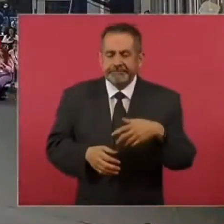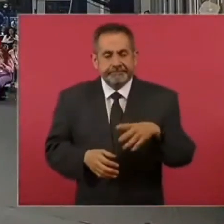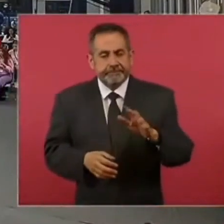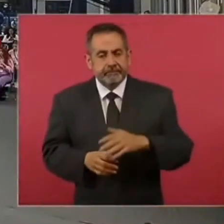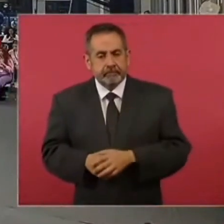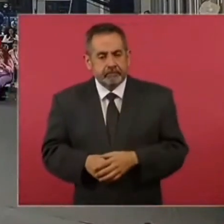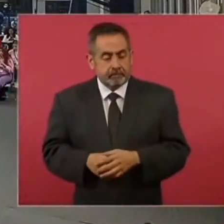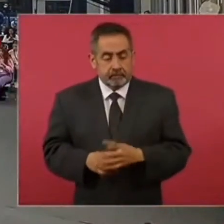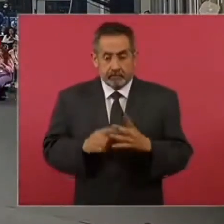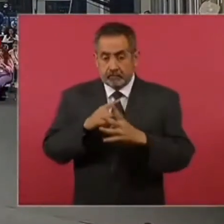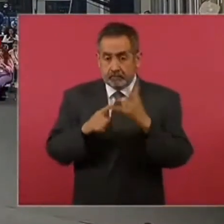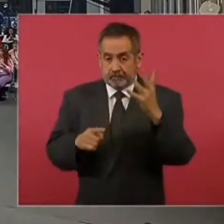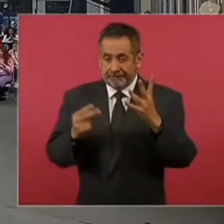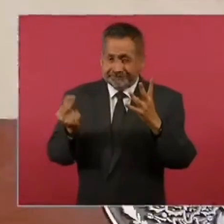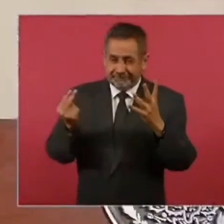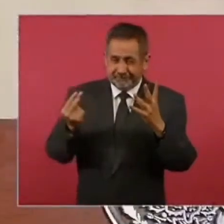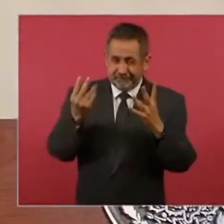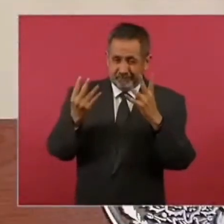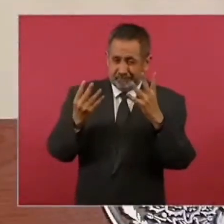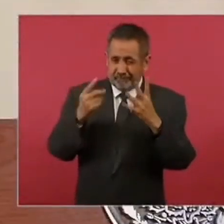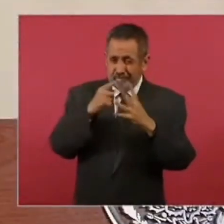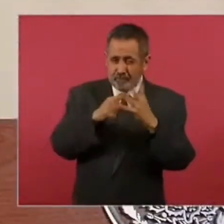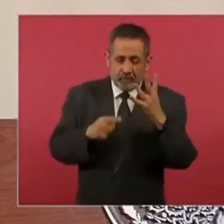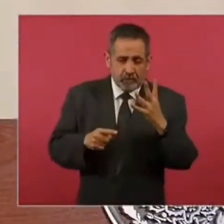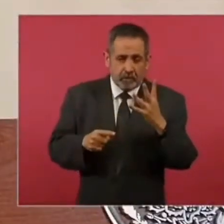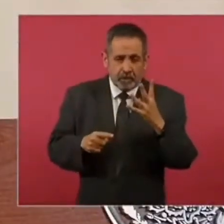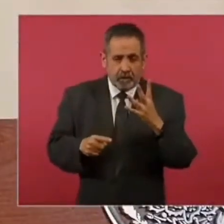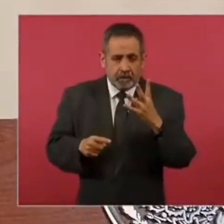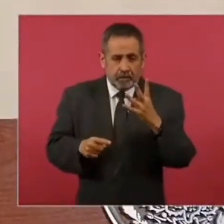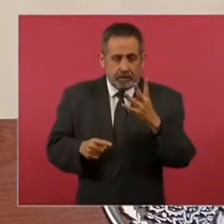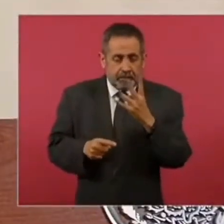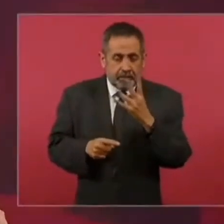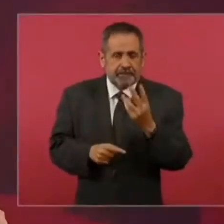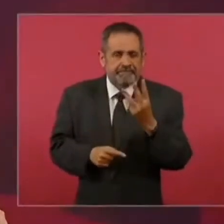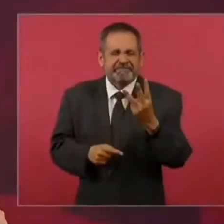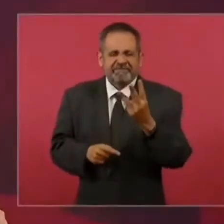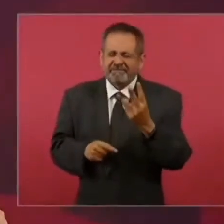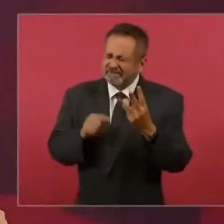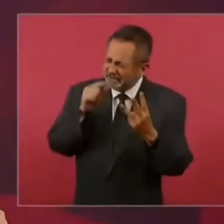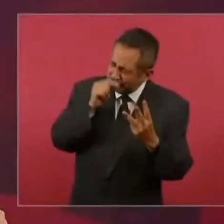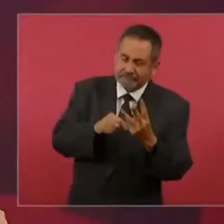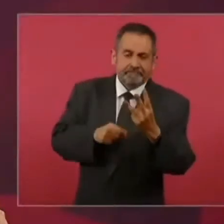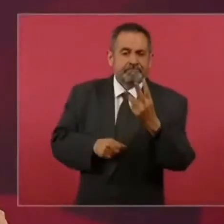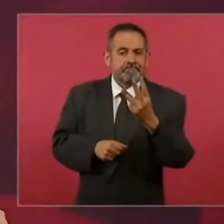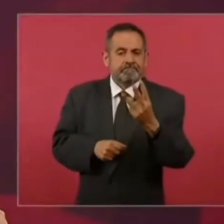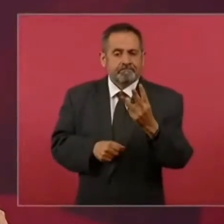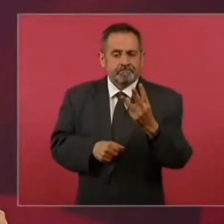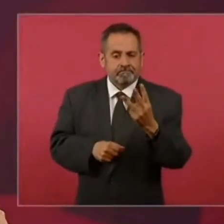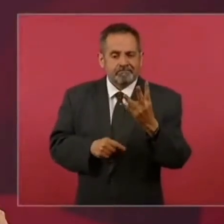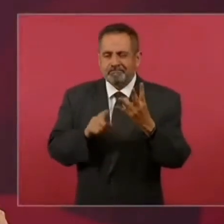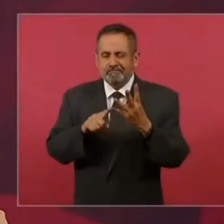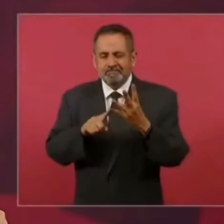Pero eran 4 los que se necesitaban. Nos quedamos con 3.